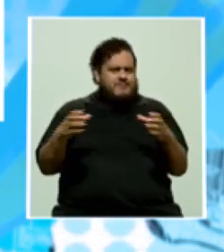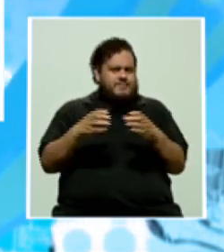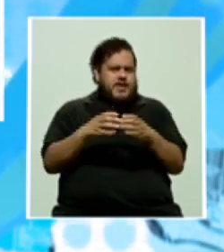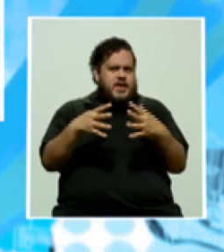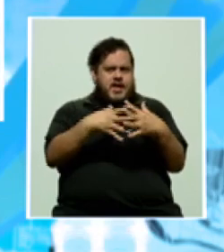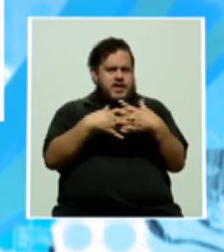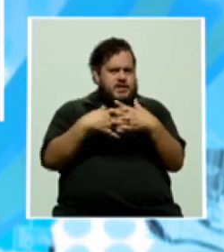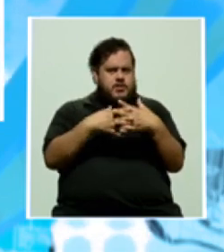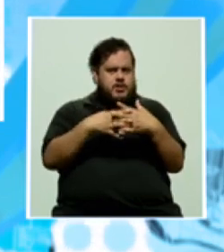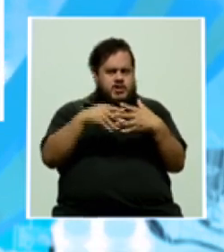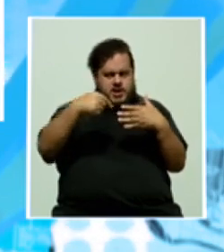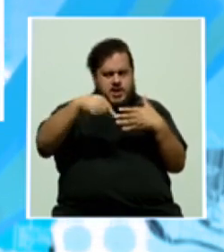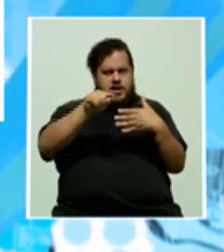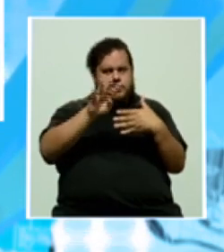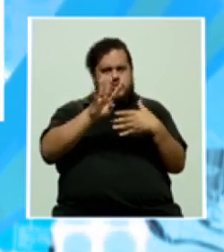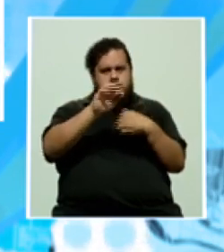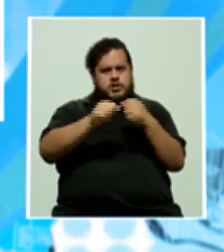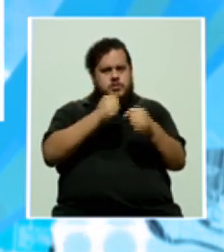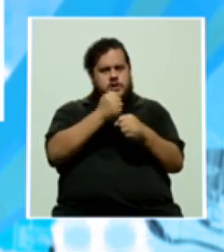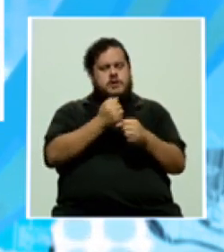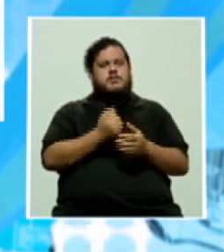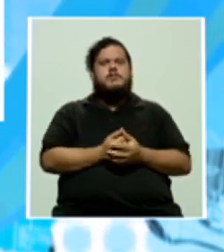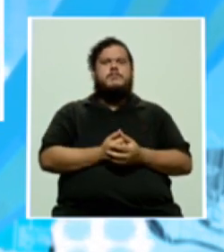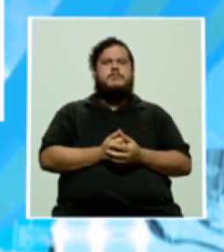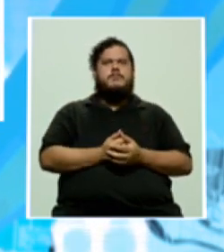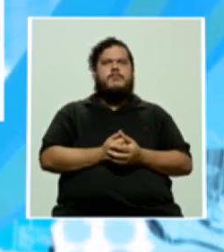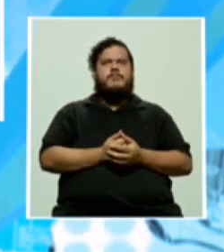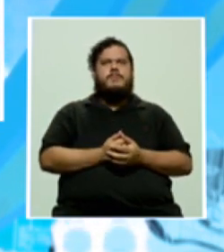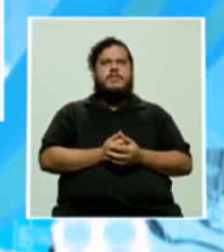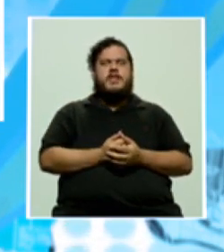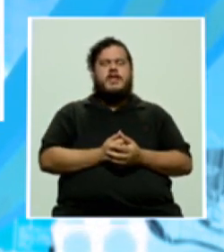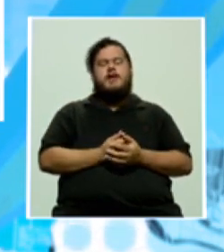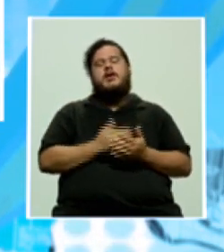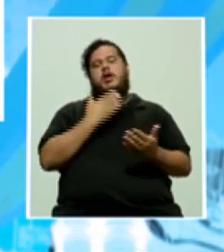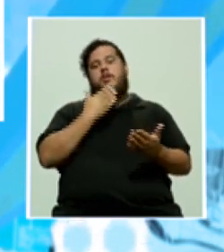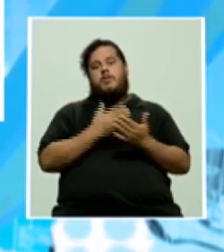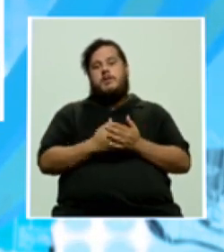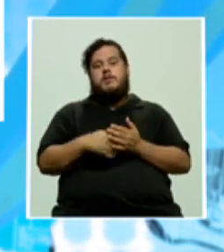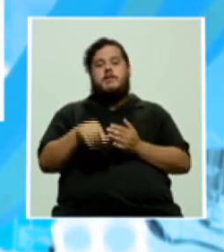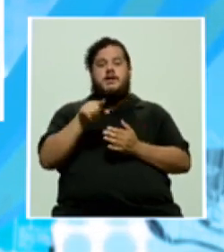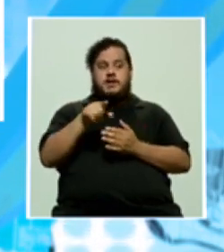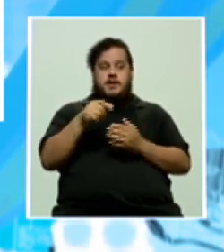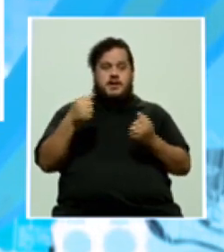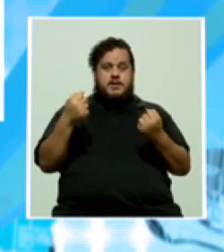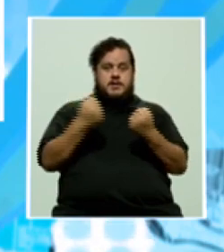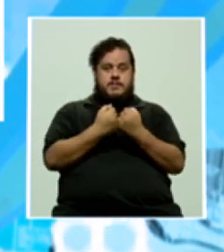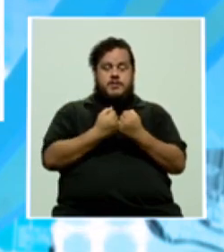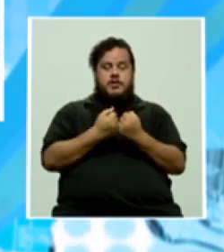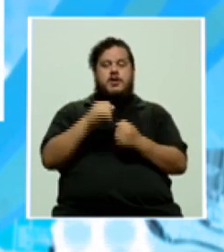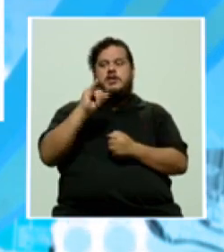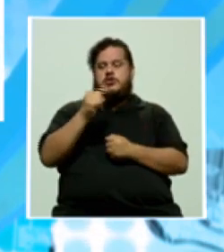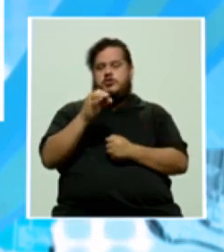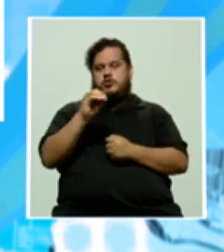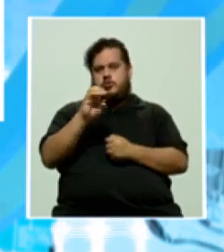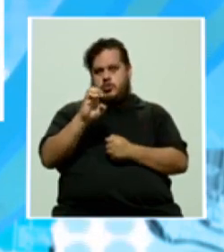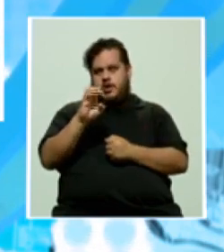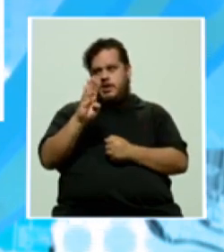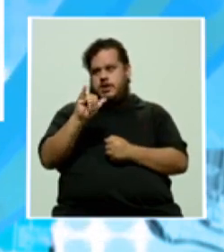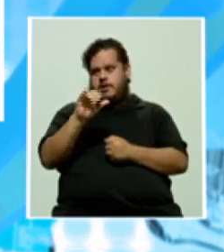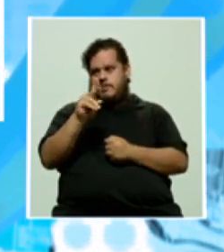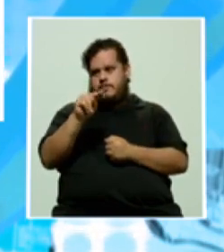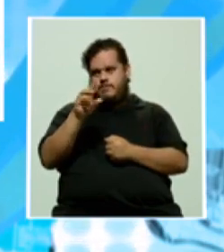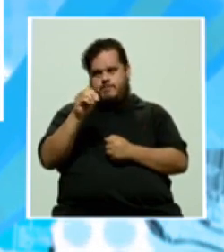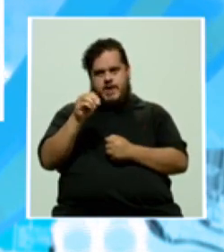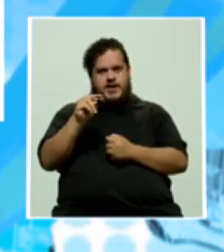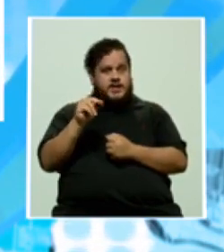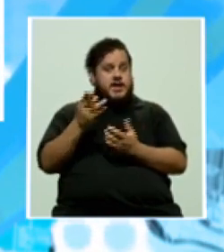Unidos en estos 4 años? Ernesto, ese es precisamente el desafío de Joe Biden tras los 4 años tan